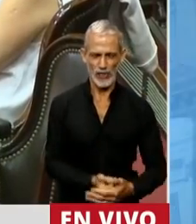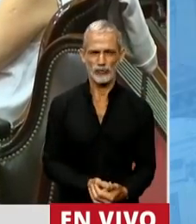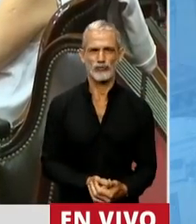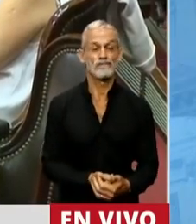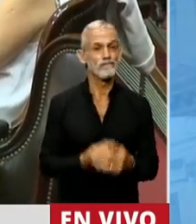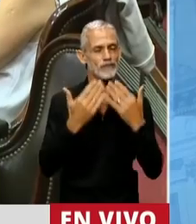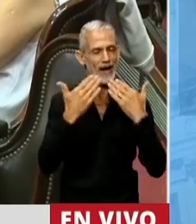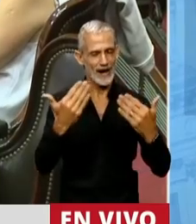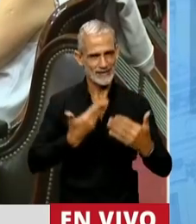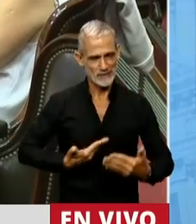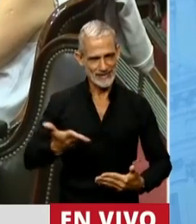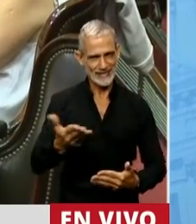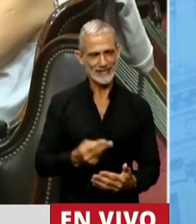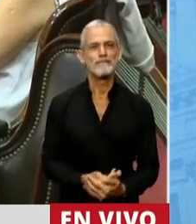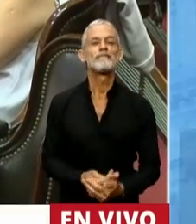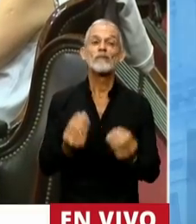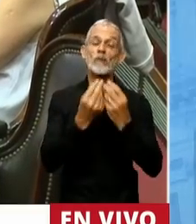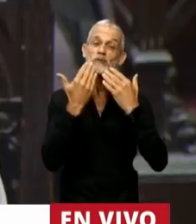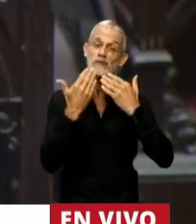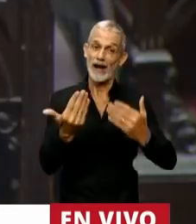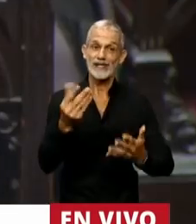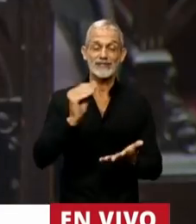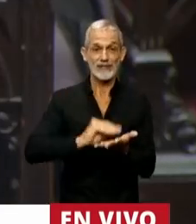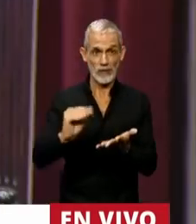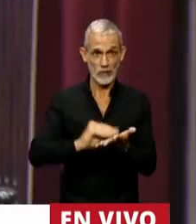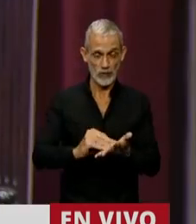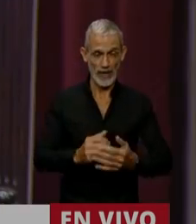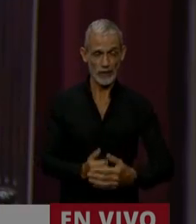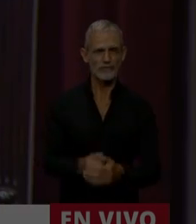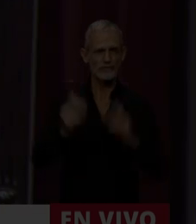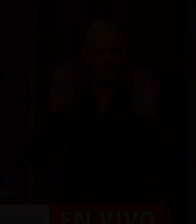Gracias, señor presidente. Muchas gracias, señor diputado.